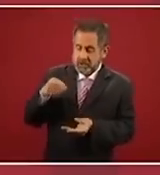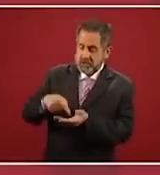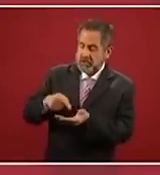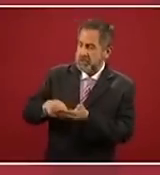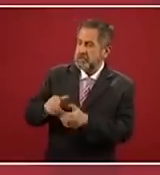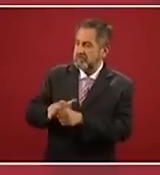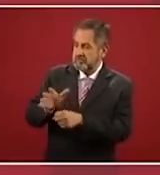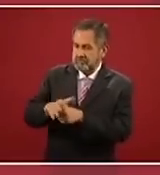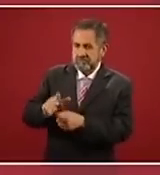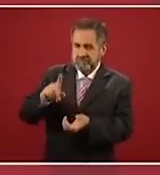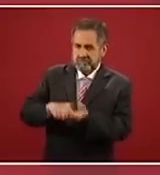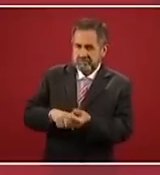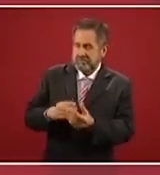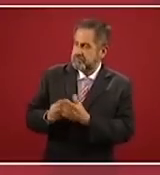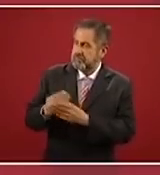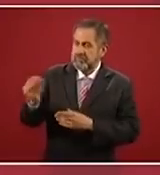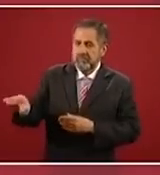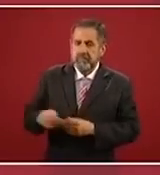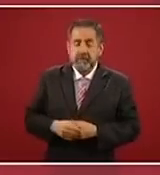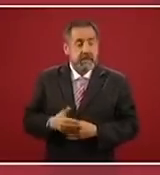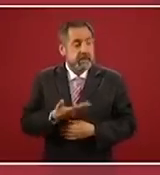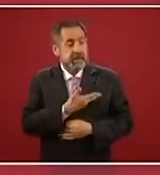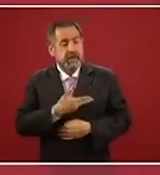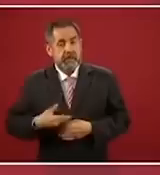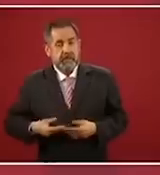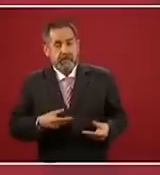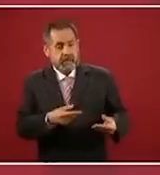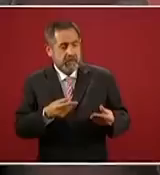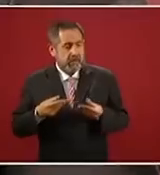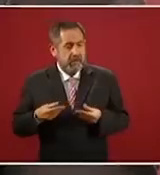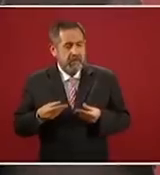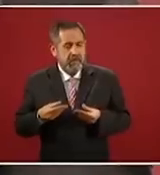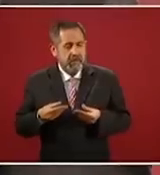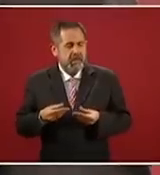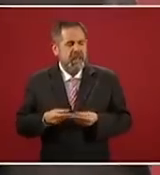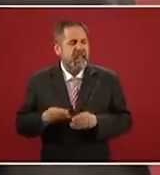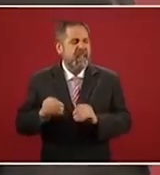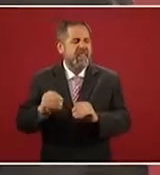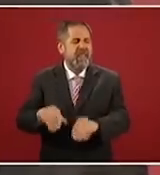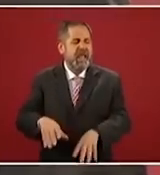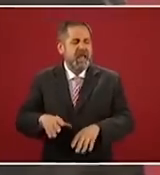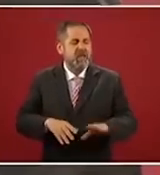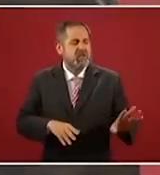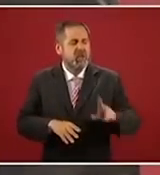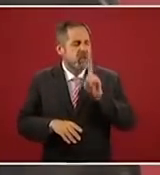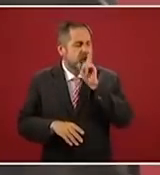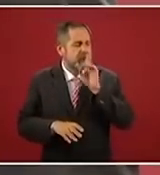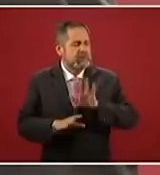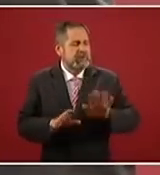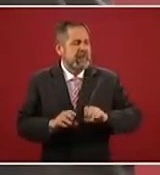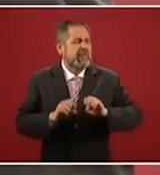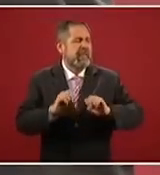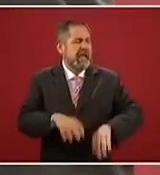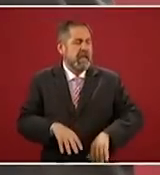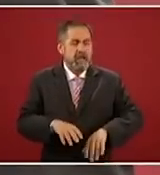esto. Y el presidente le dice, déjalo ahí, no te metas.